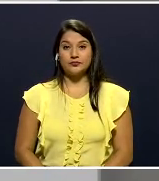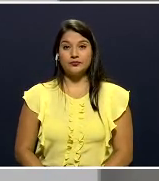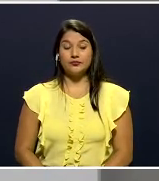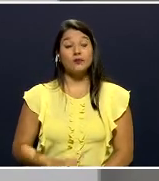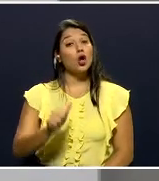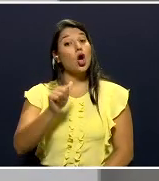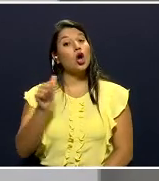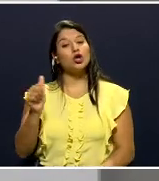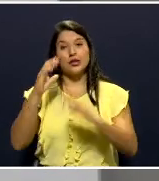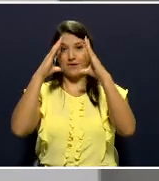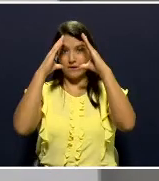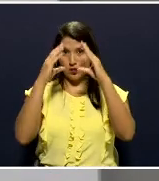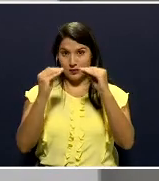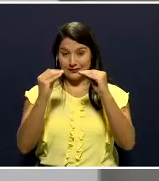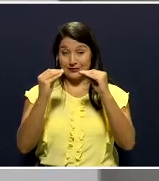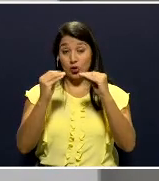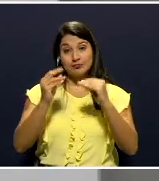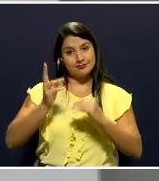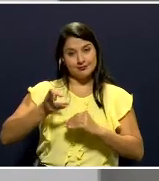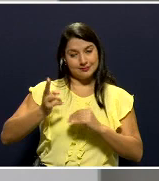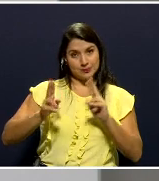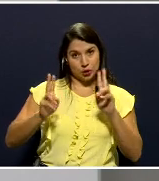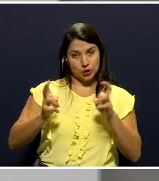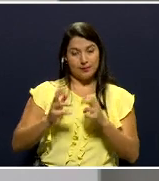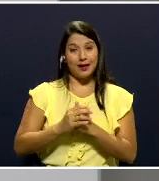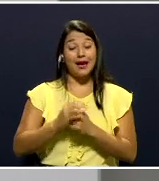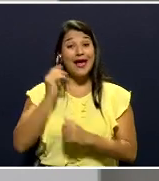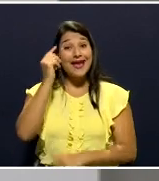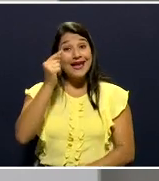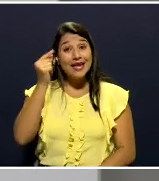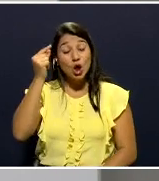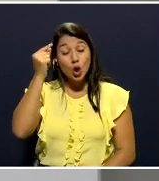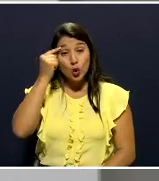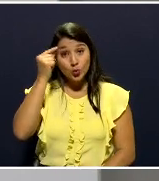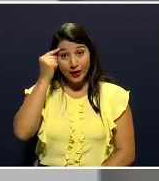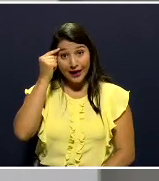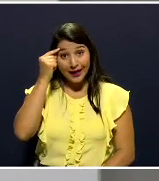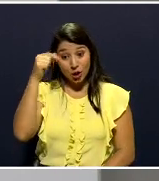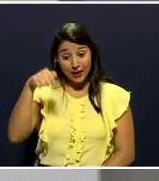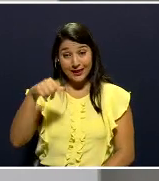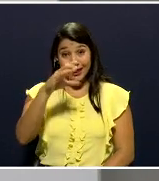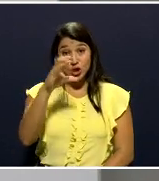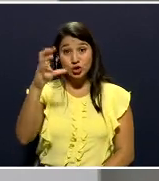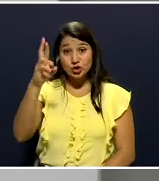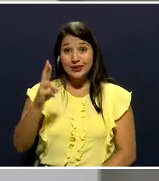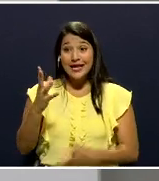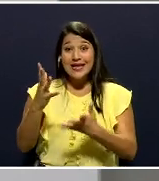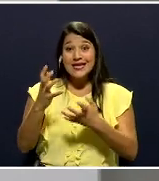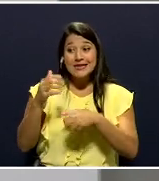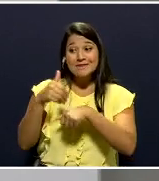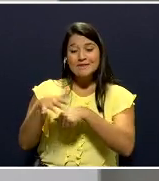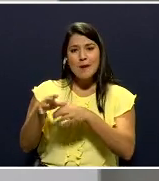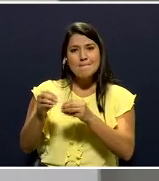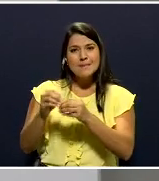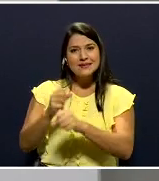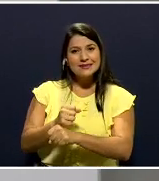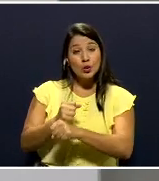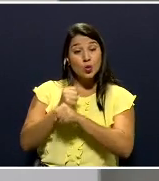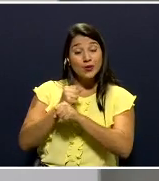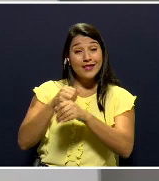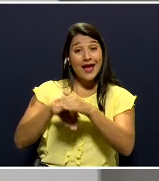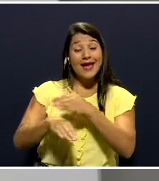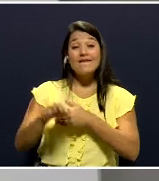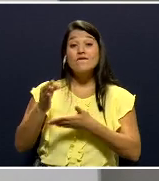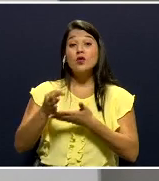En otras informaciones del mismo tema, el Gobierno de la República reforzará la frontera norte con personal